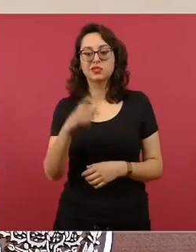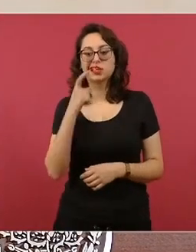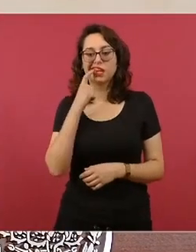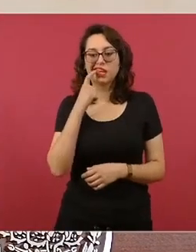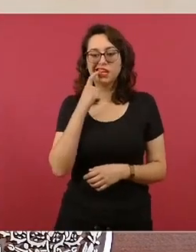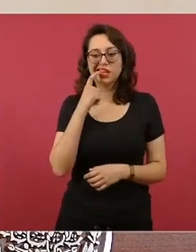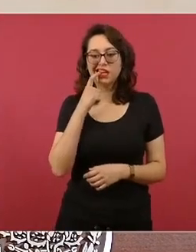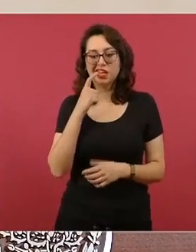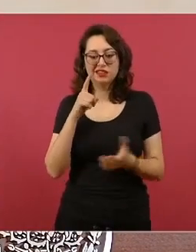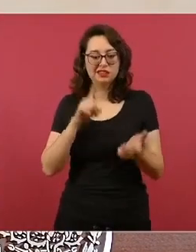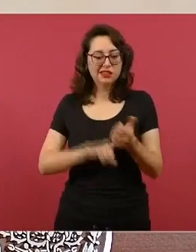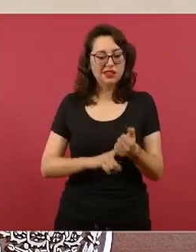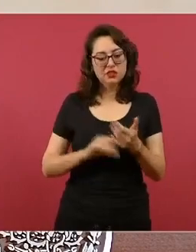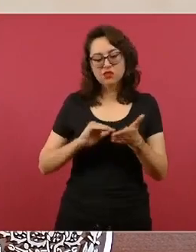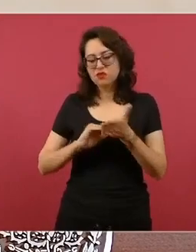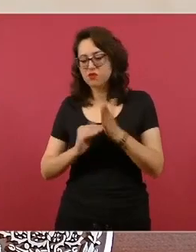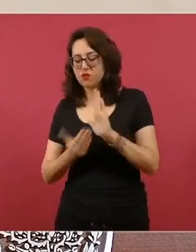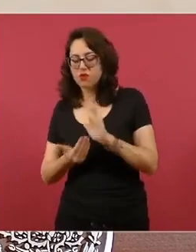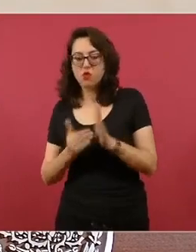y no pagaban,